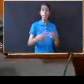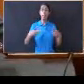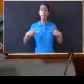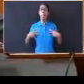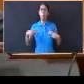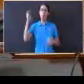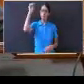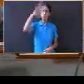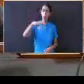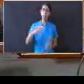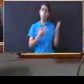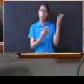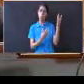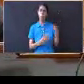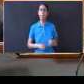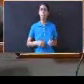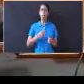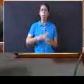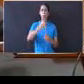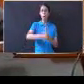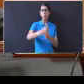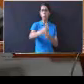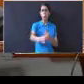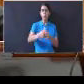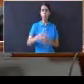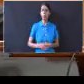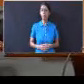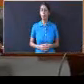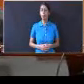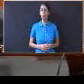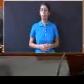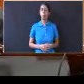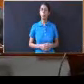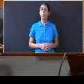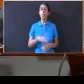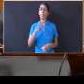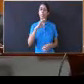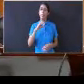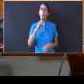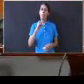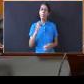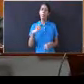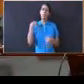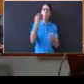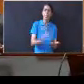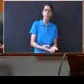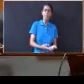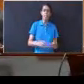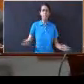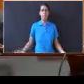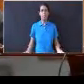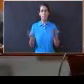continúe. Continúe, hermano. Es que caí. Levántese. Continúe.